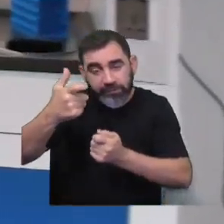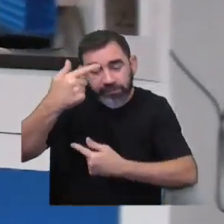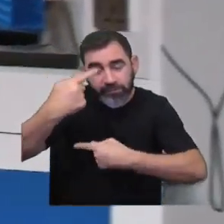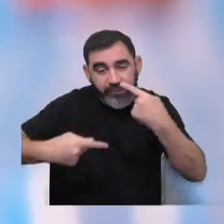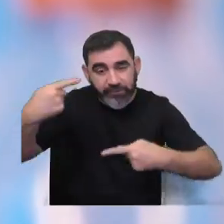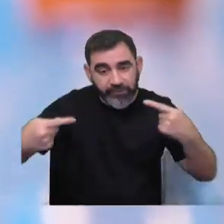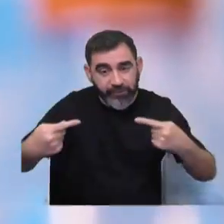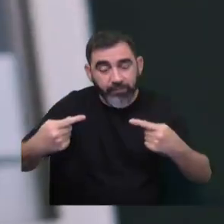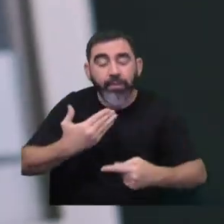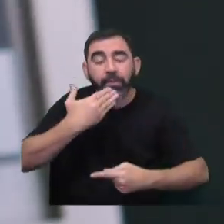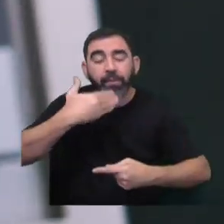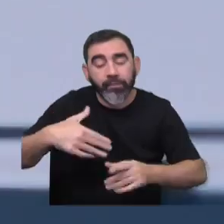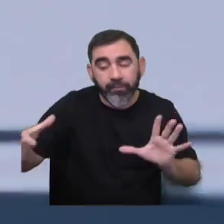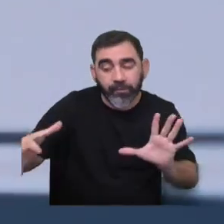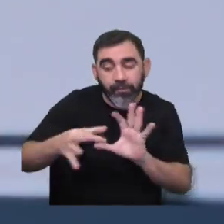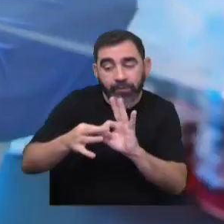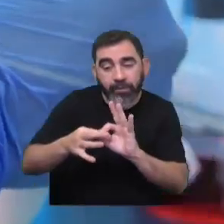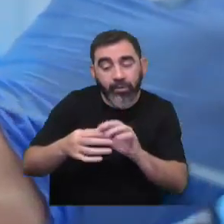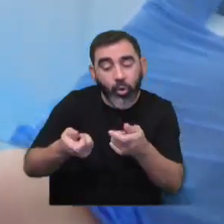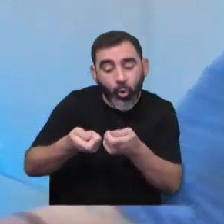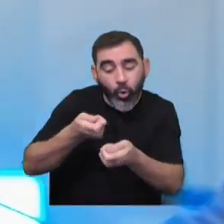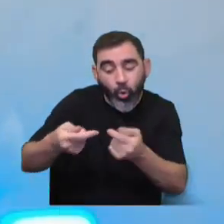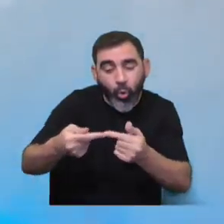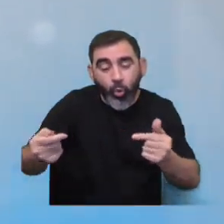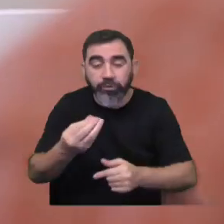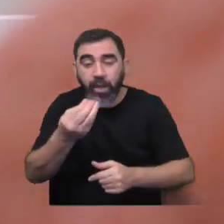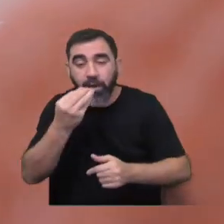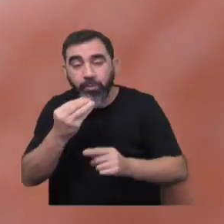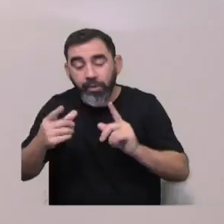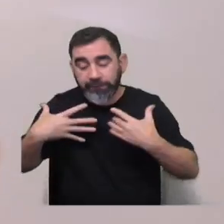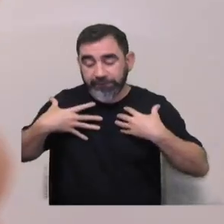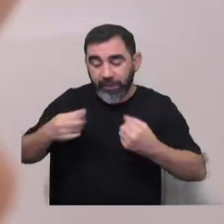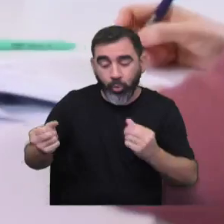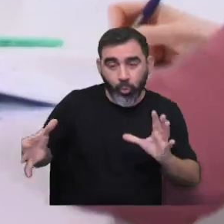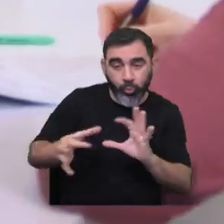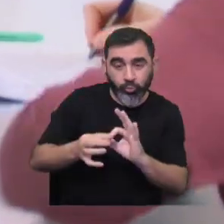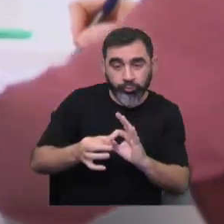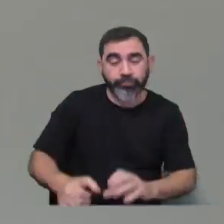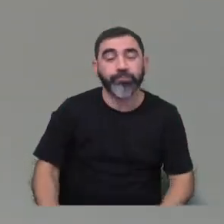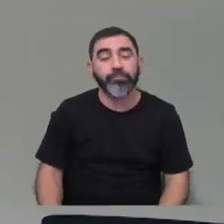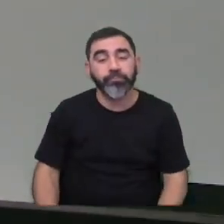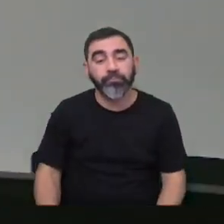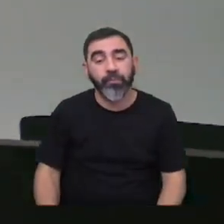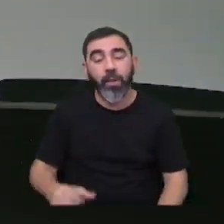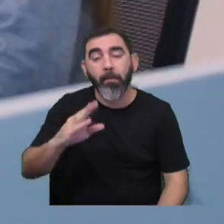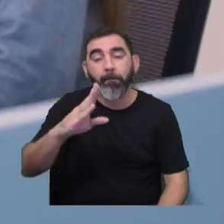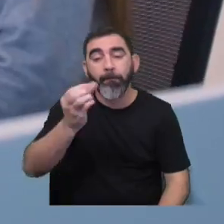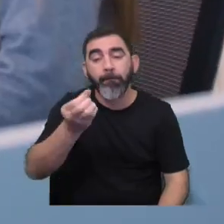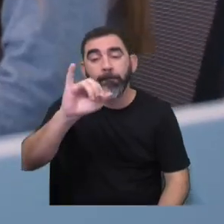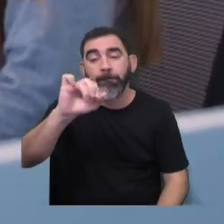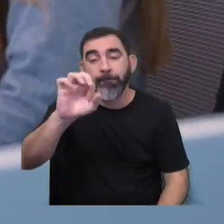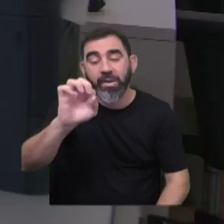interdisciplinario para entender la relación entre los componentes de la alimentación y nuestra salud. El PAIS es un